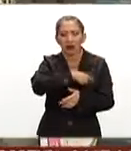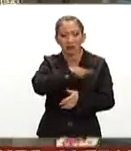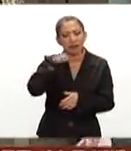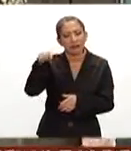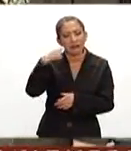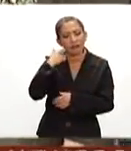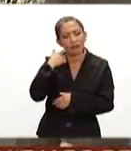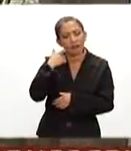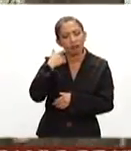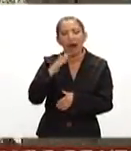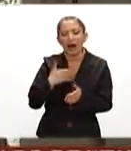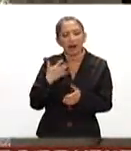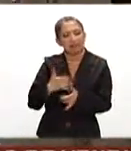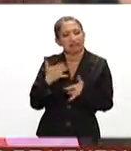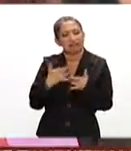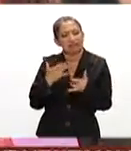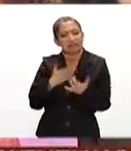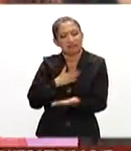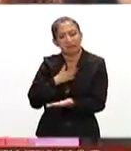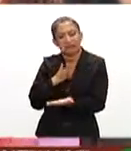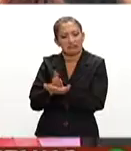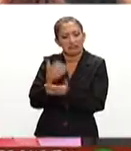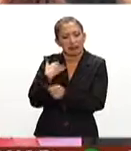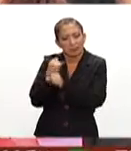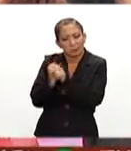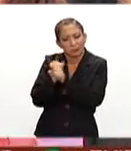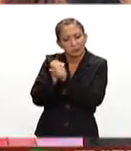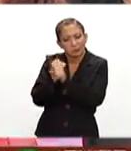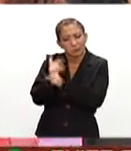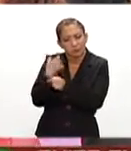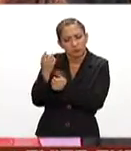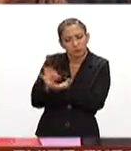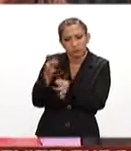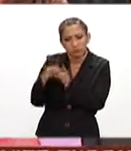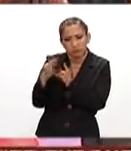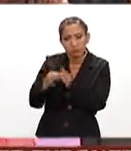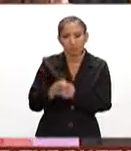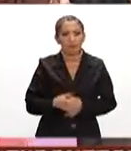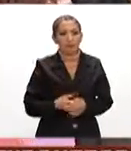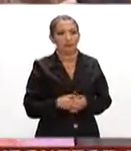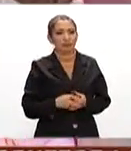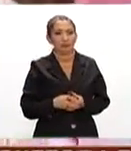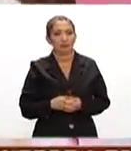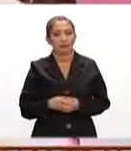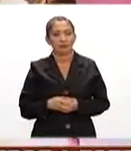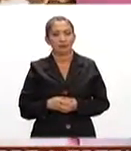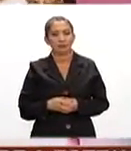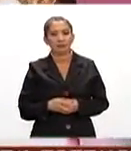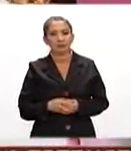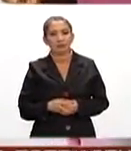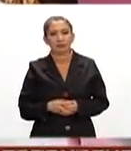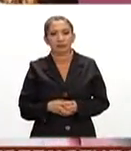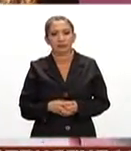fue lo que nos motivó a hacer este estudio específicamente. Claro.